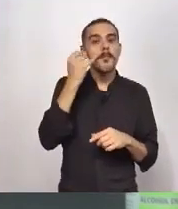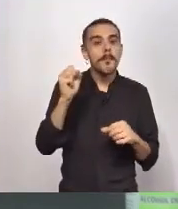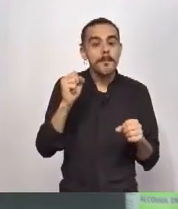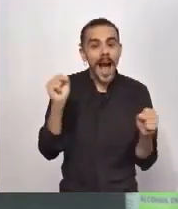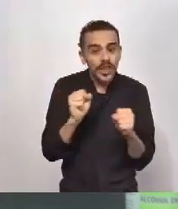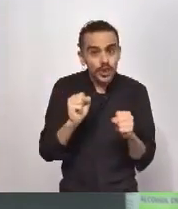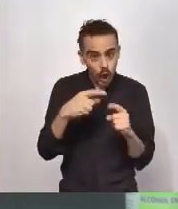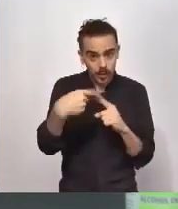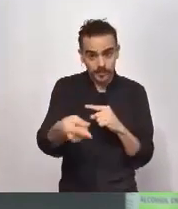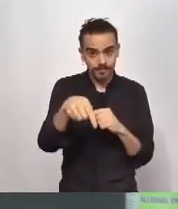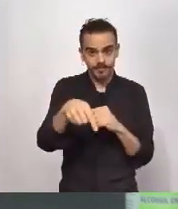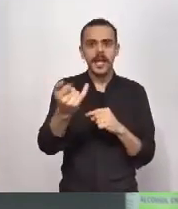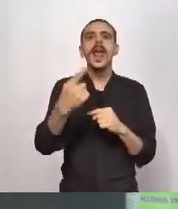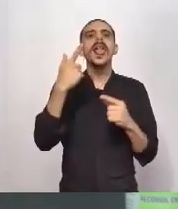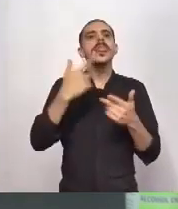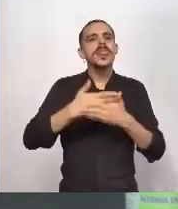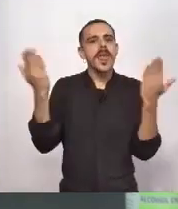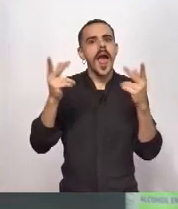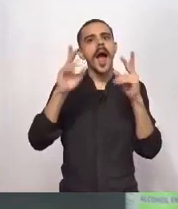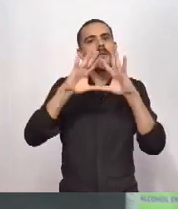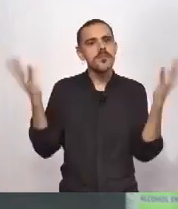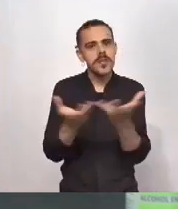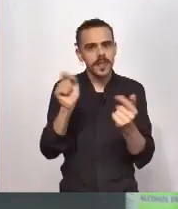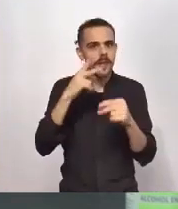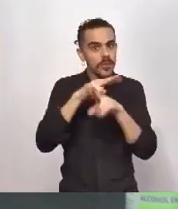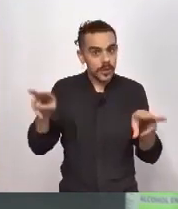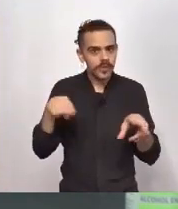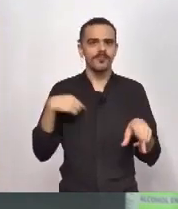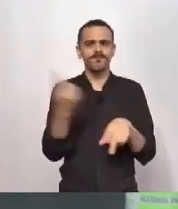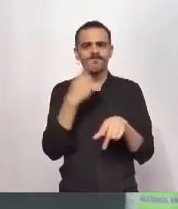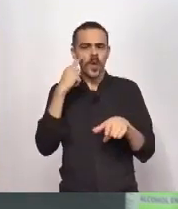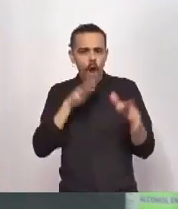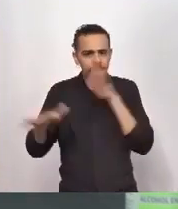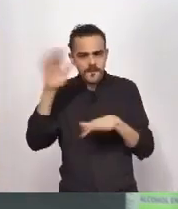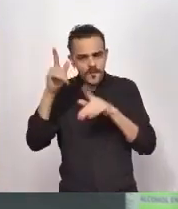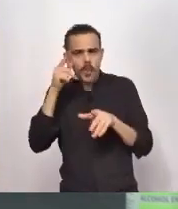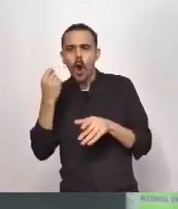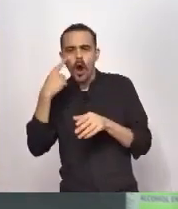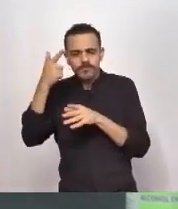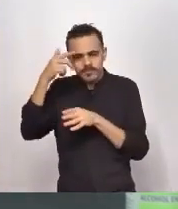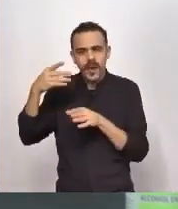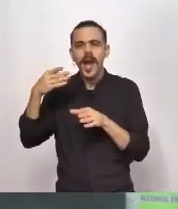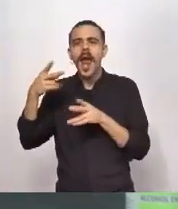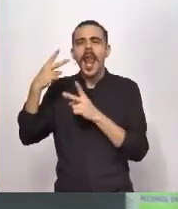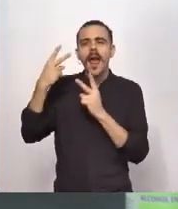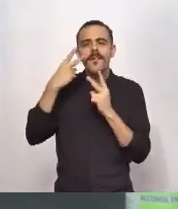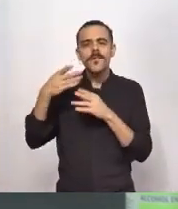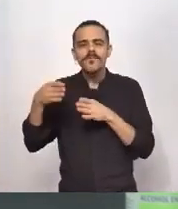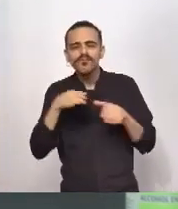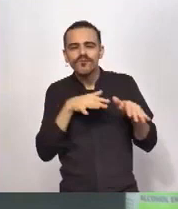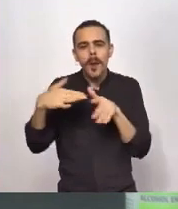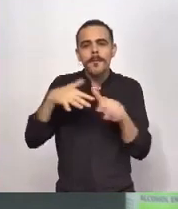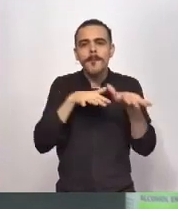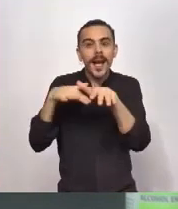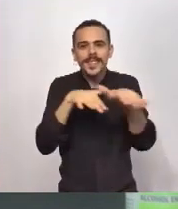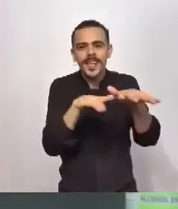vamos a inaugurar recorridos virtuales en todos los museos entrerrianos. Estos recorridos virtuales los está elaborando